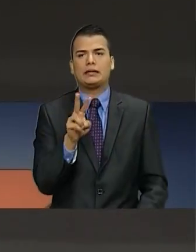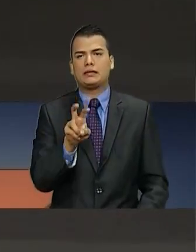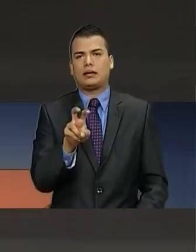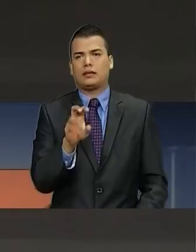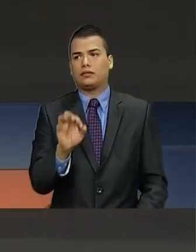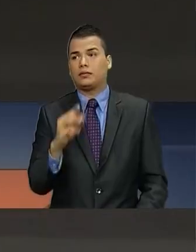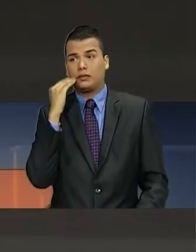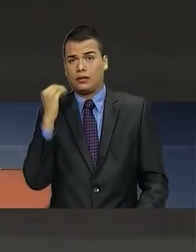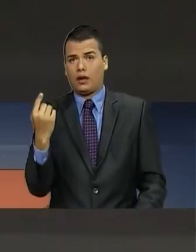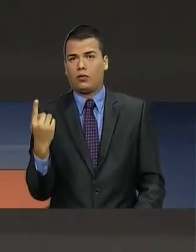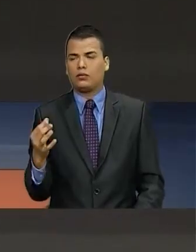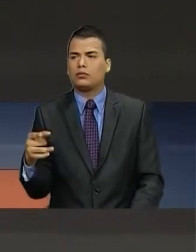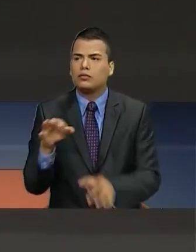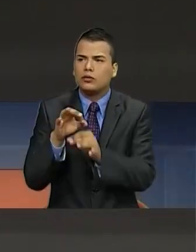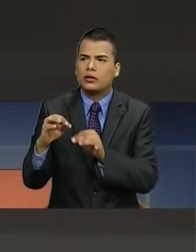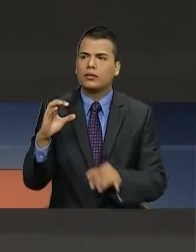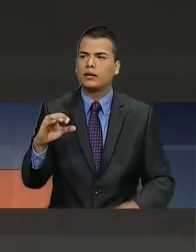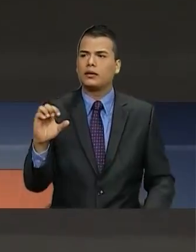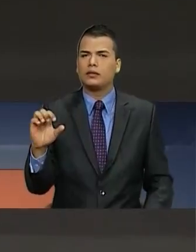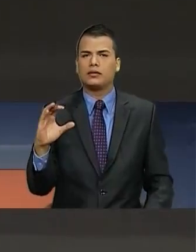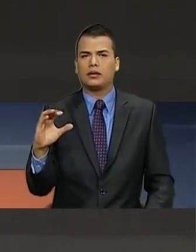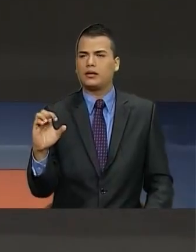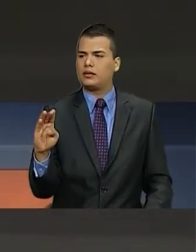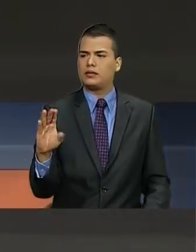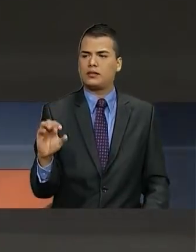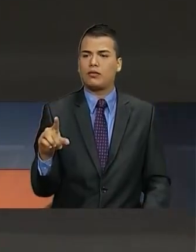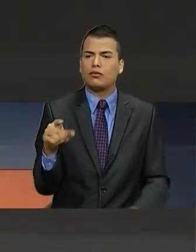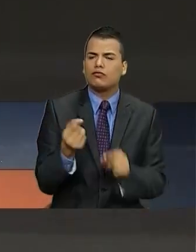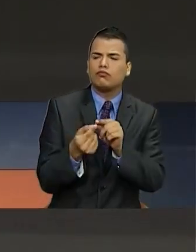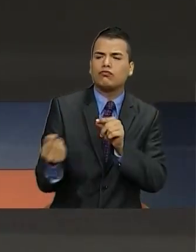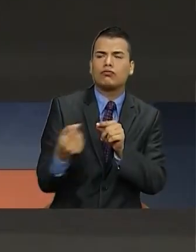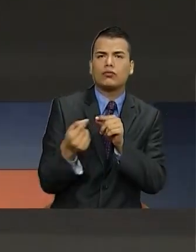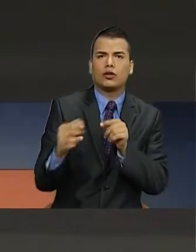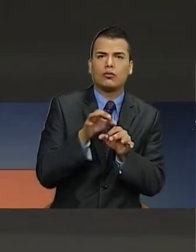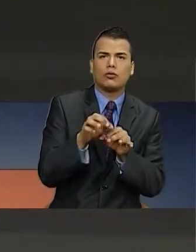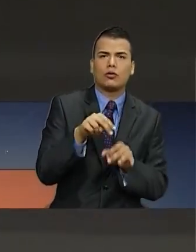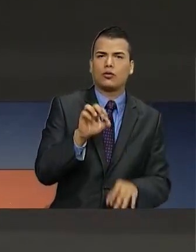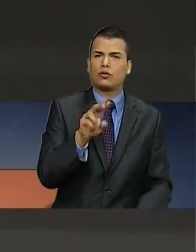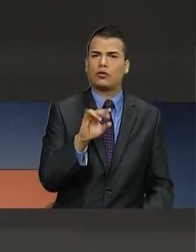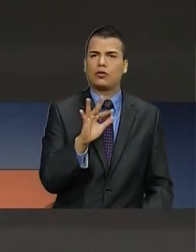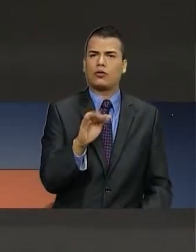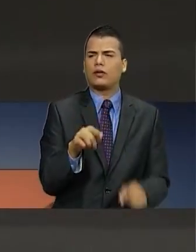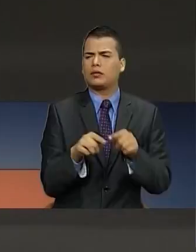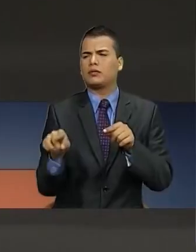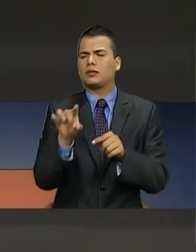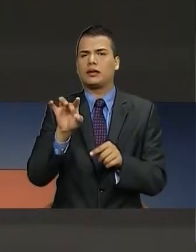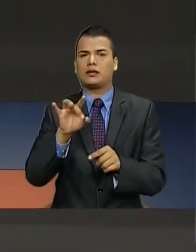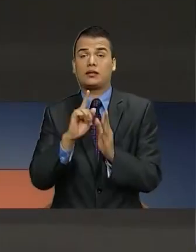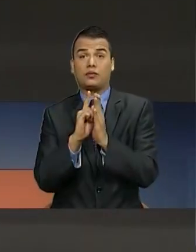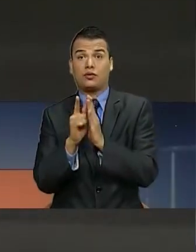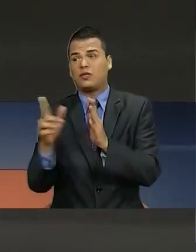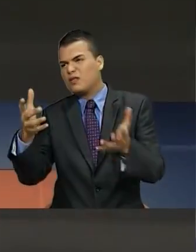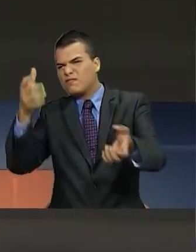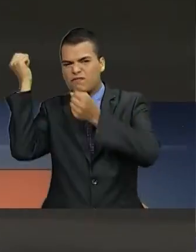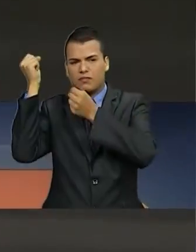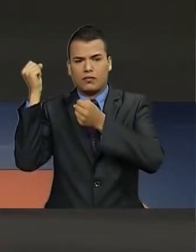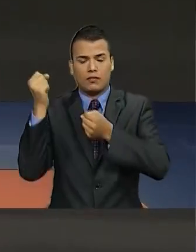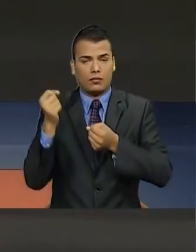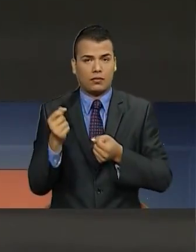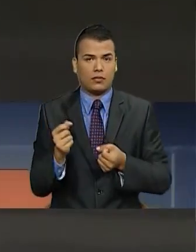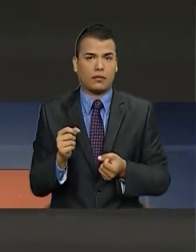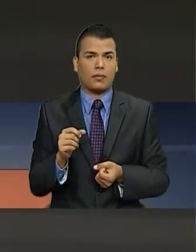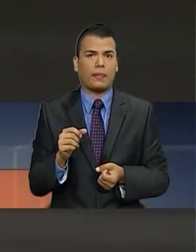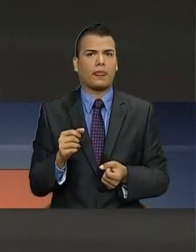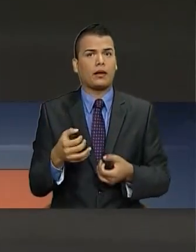corregimiento de Cesego. Es un corregimiento a 15 minutos de la cabecera municipal de Nóvita. De alguna manera esto tiene